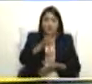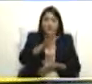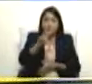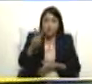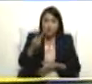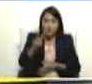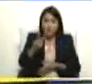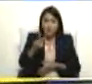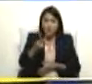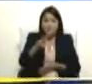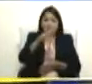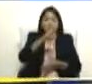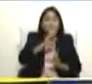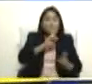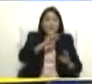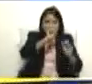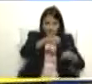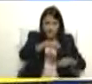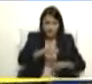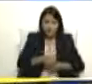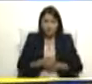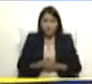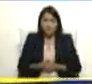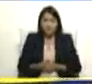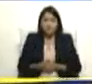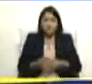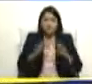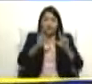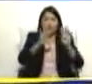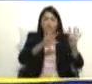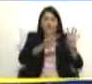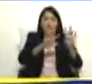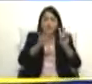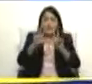10.193.142 votos por el sí, con un